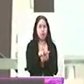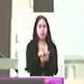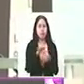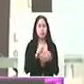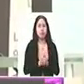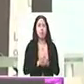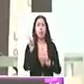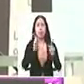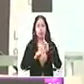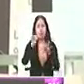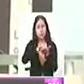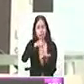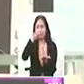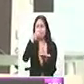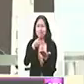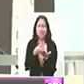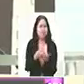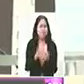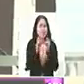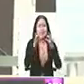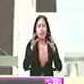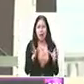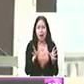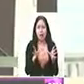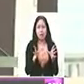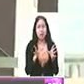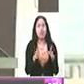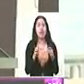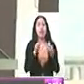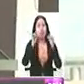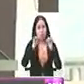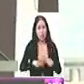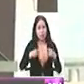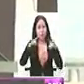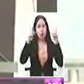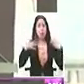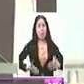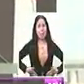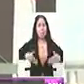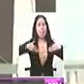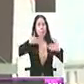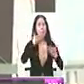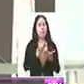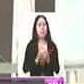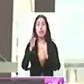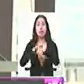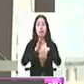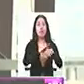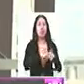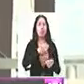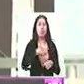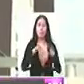terapia intensiva y que sobrevivieron a las etapas más críticas, decirles que valoren